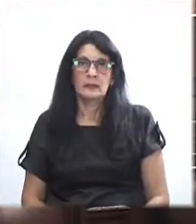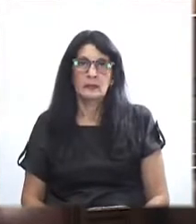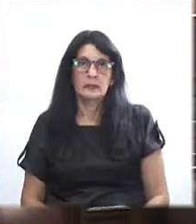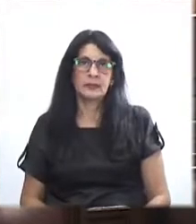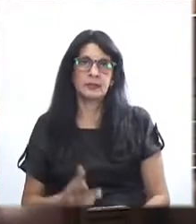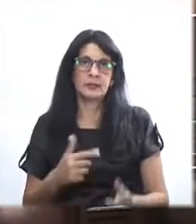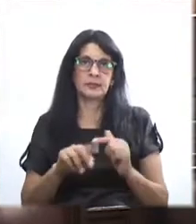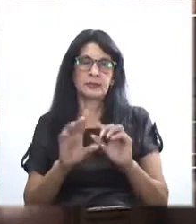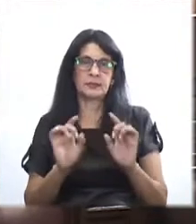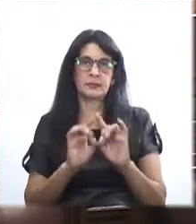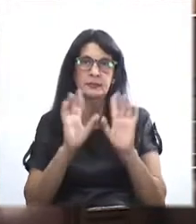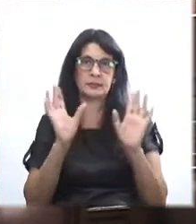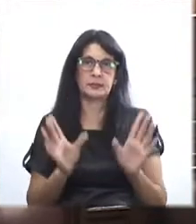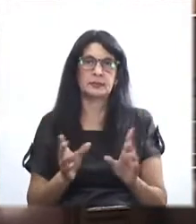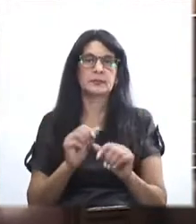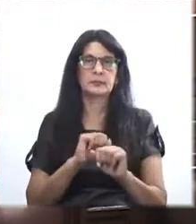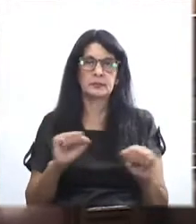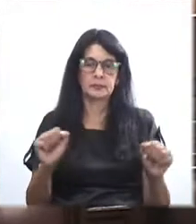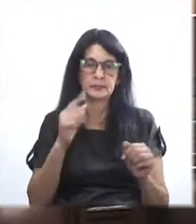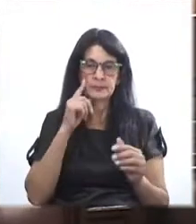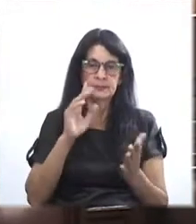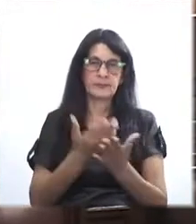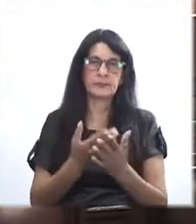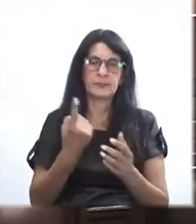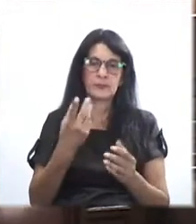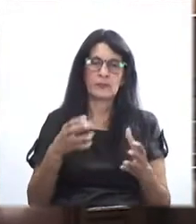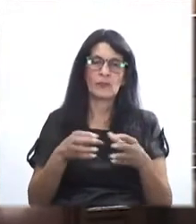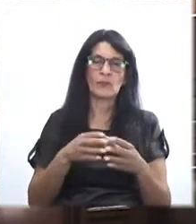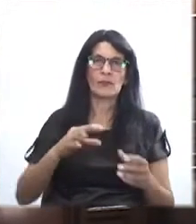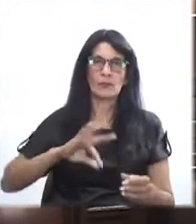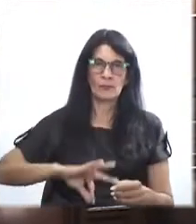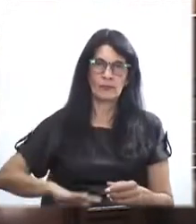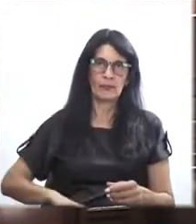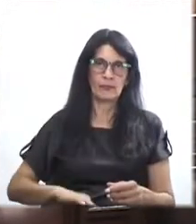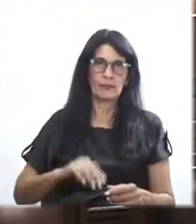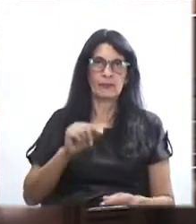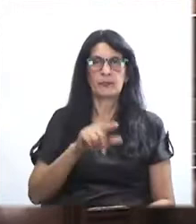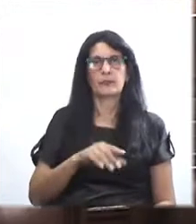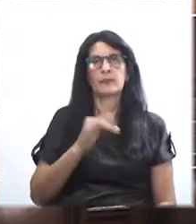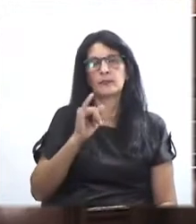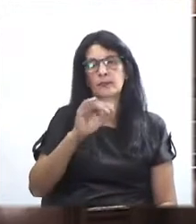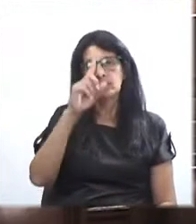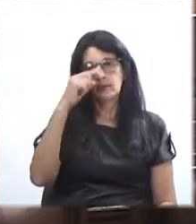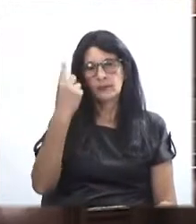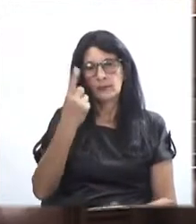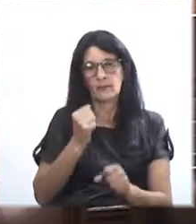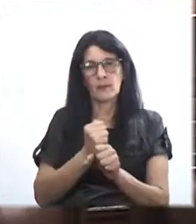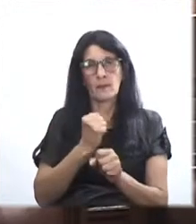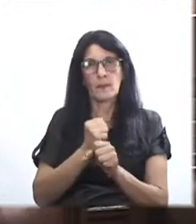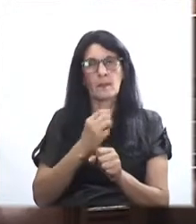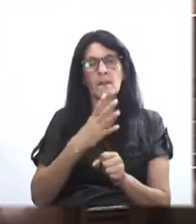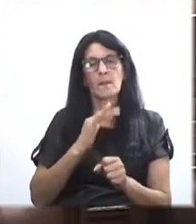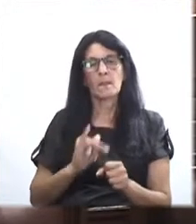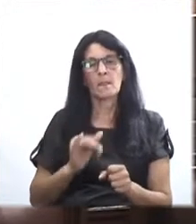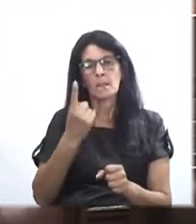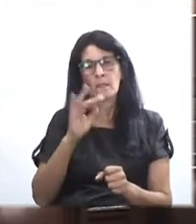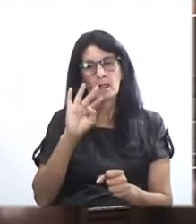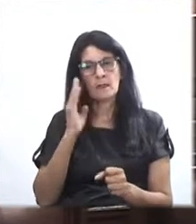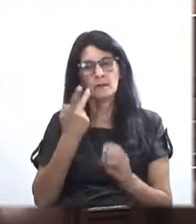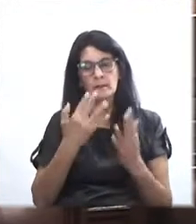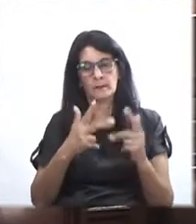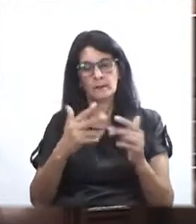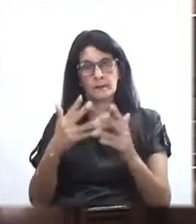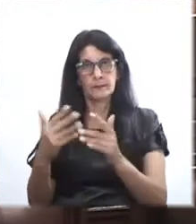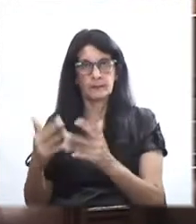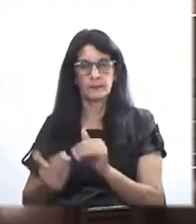Claramente lo que pueden hacer es comparecer a un consejo de salarios, a la Organización Internacional del Trabajo, porque tienen un reconocimiento de organización